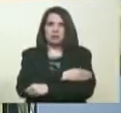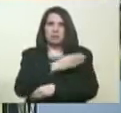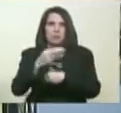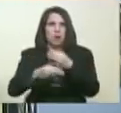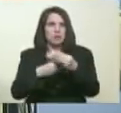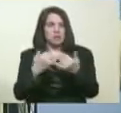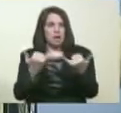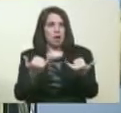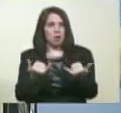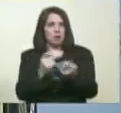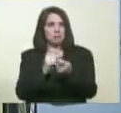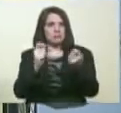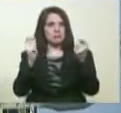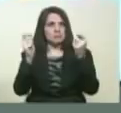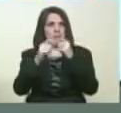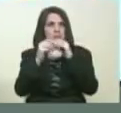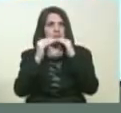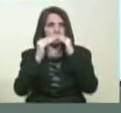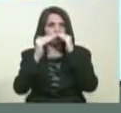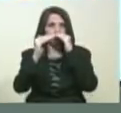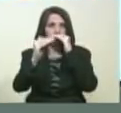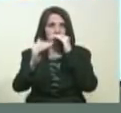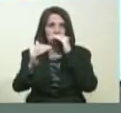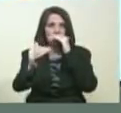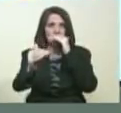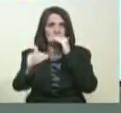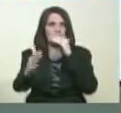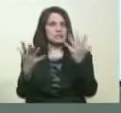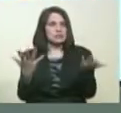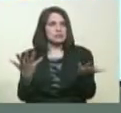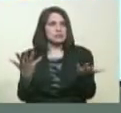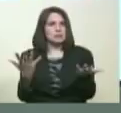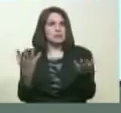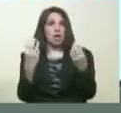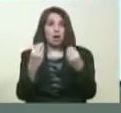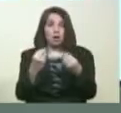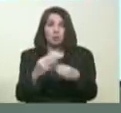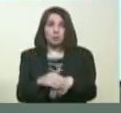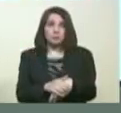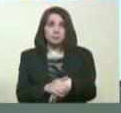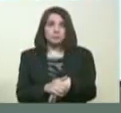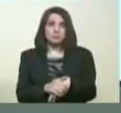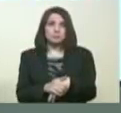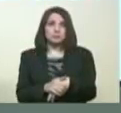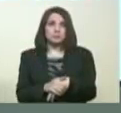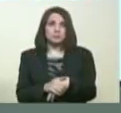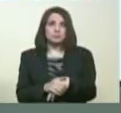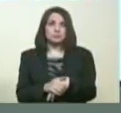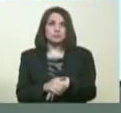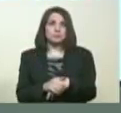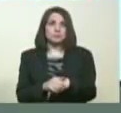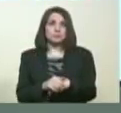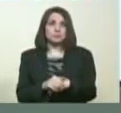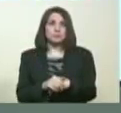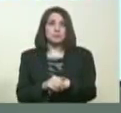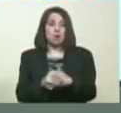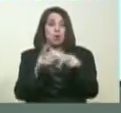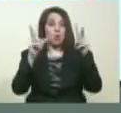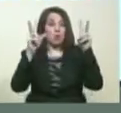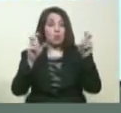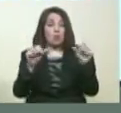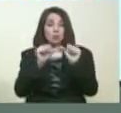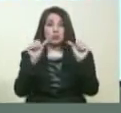tranquilidad, el acceso a la moneda convertible y sobre todo, insisto, un nuevo